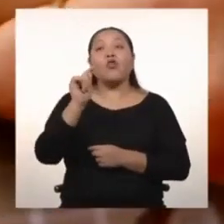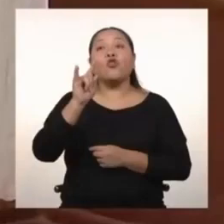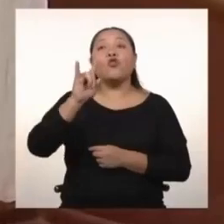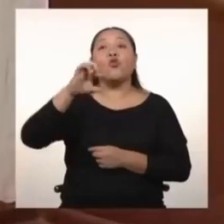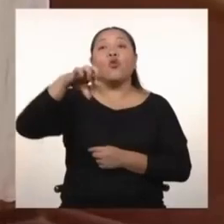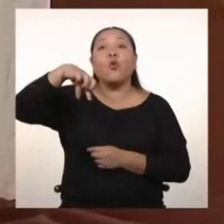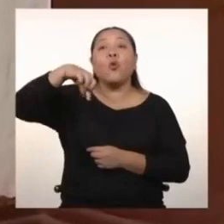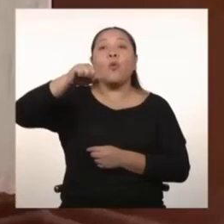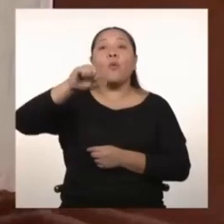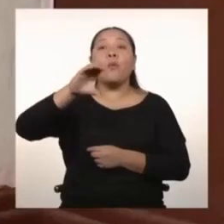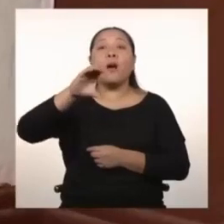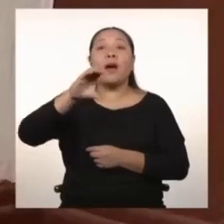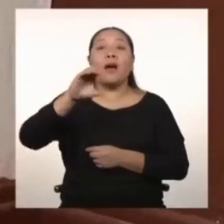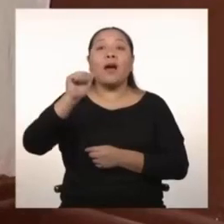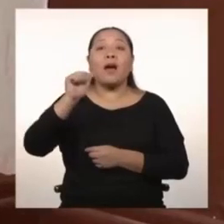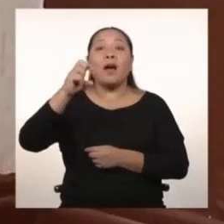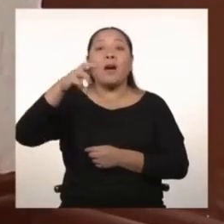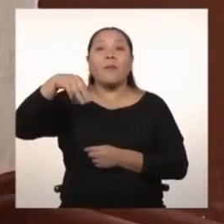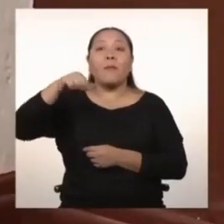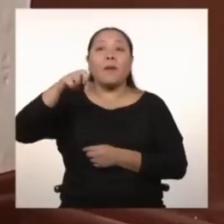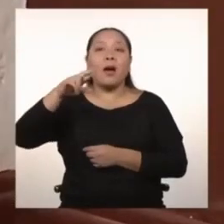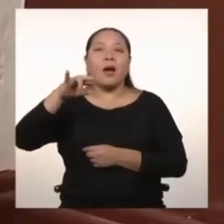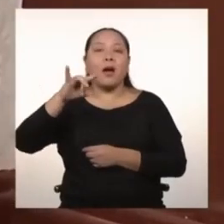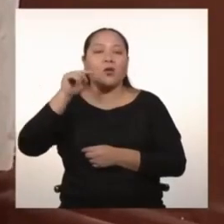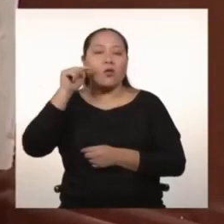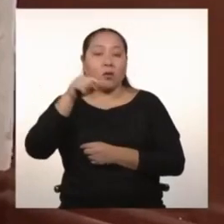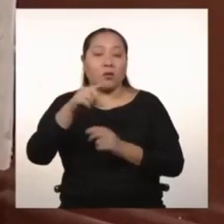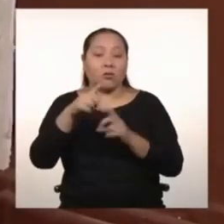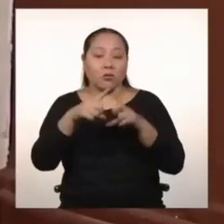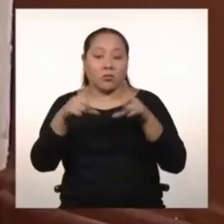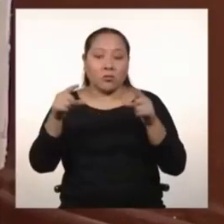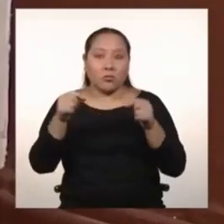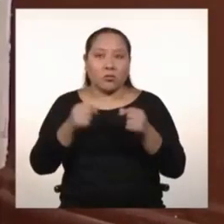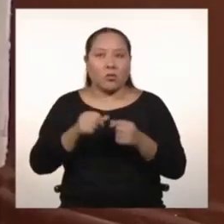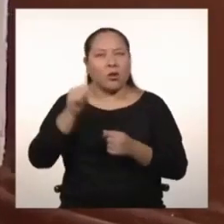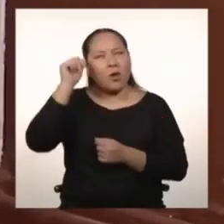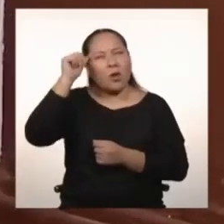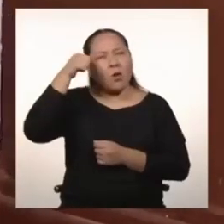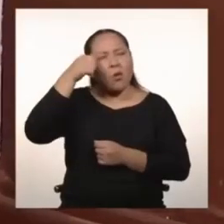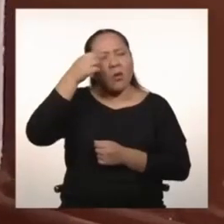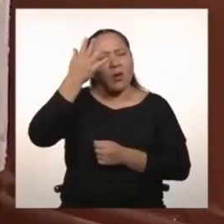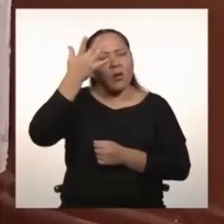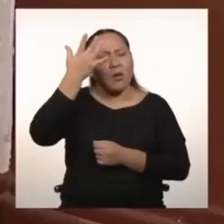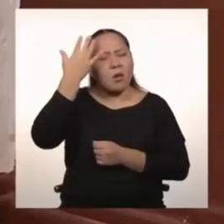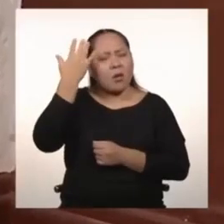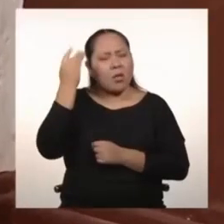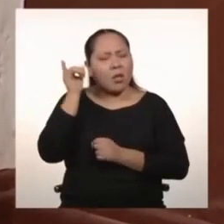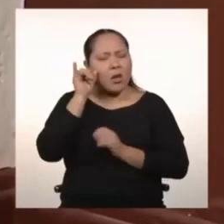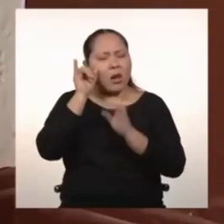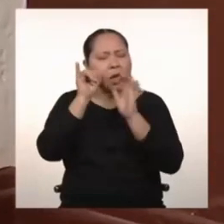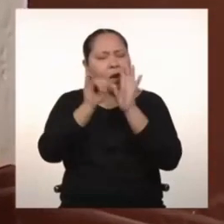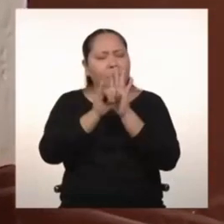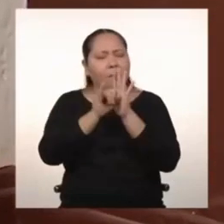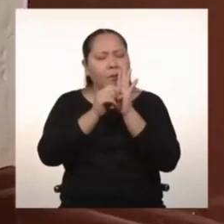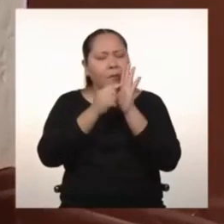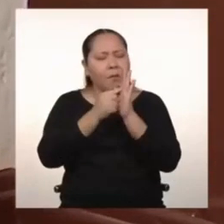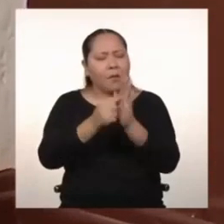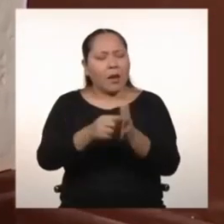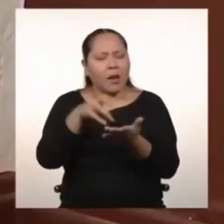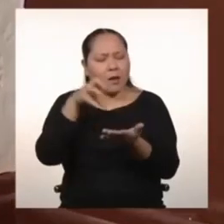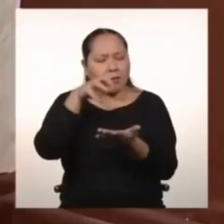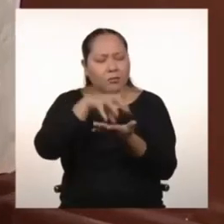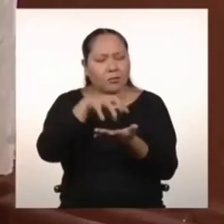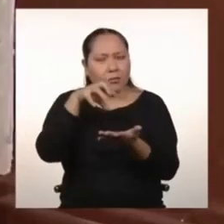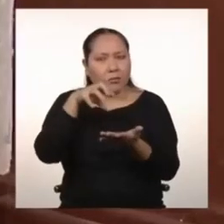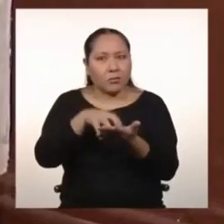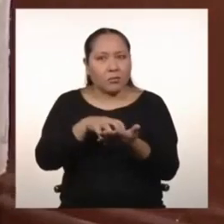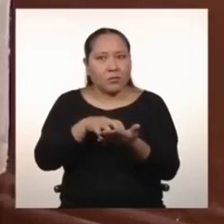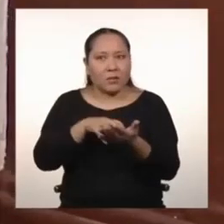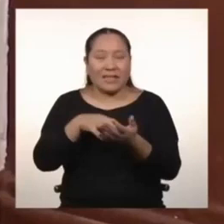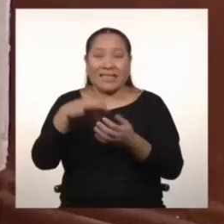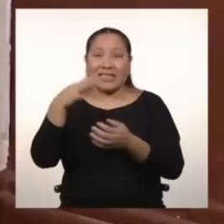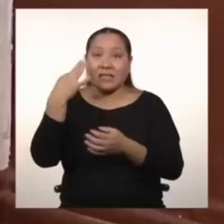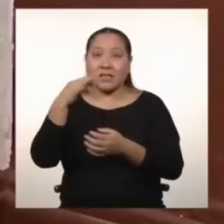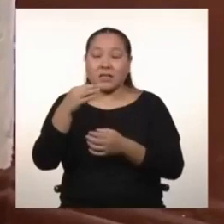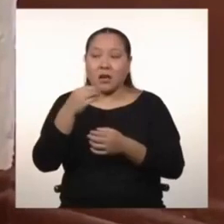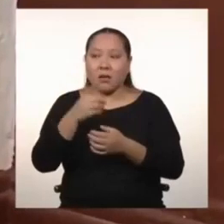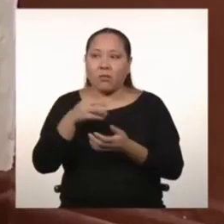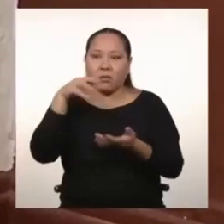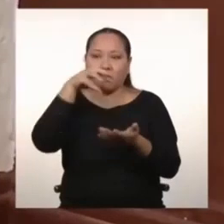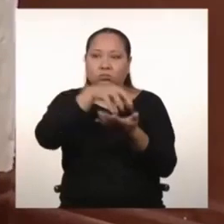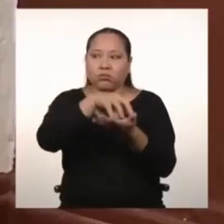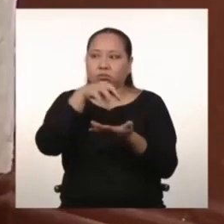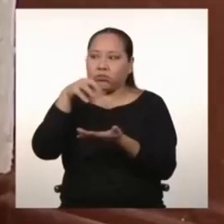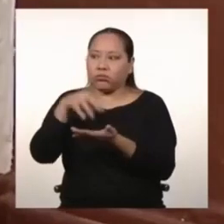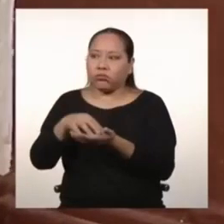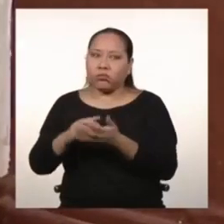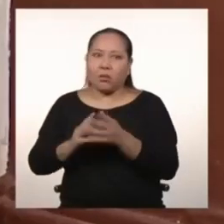billetes. Recuerdo también que la imagen de Túpac Amaru estaba omnipresente en esa